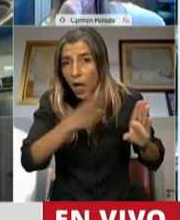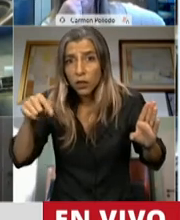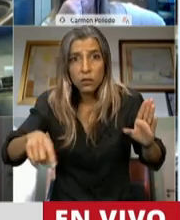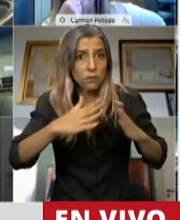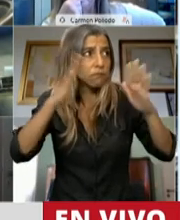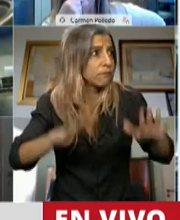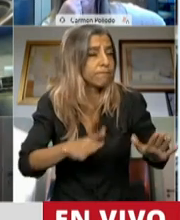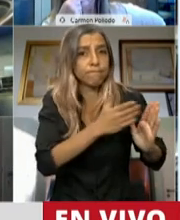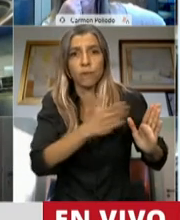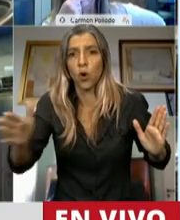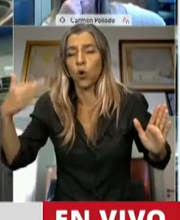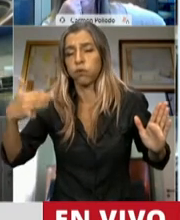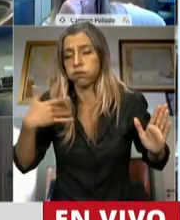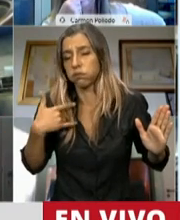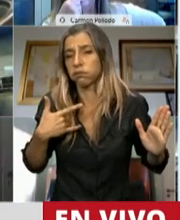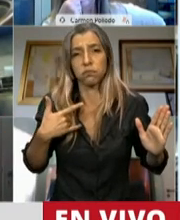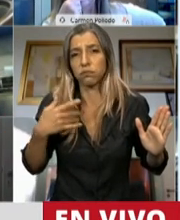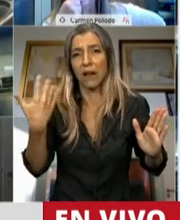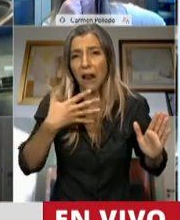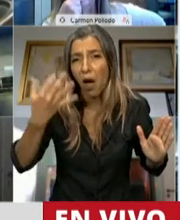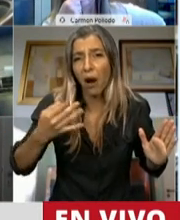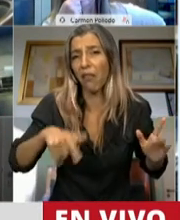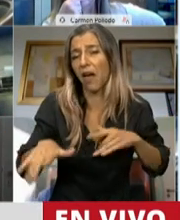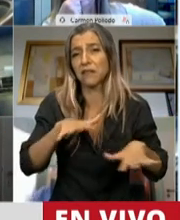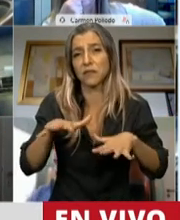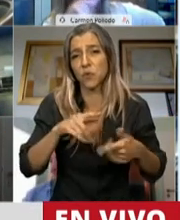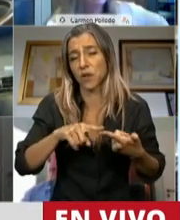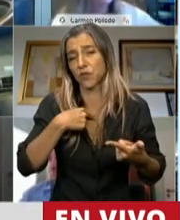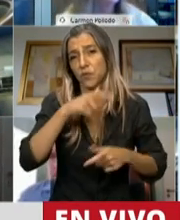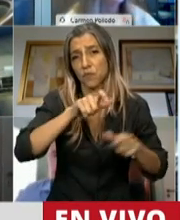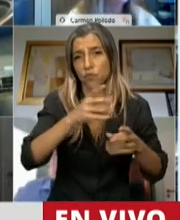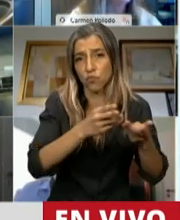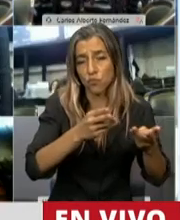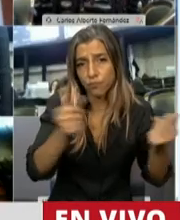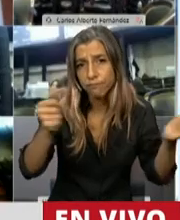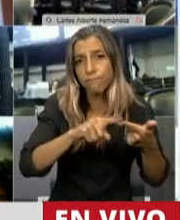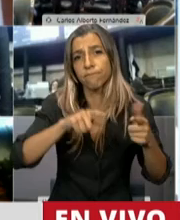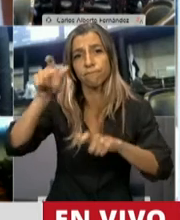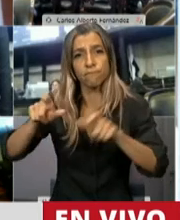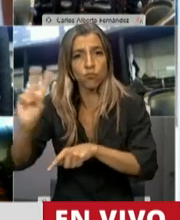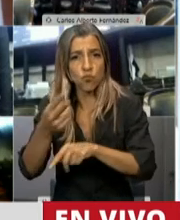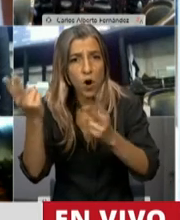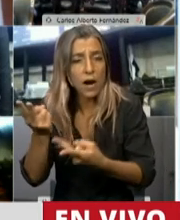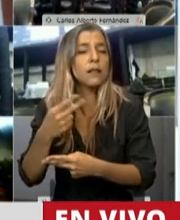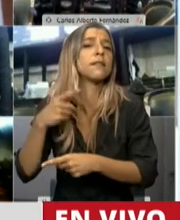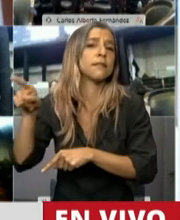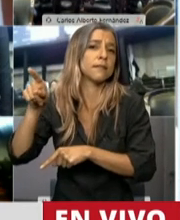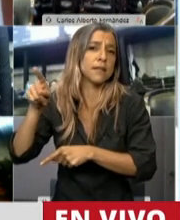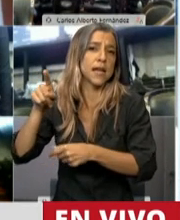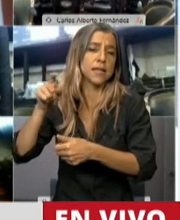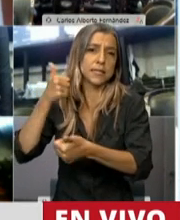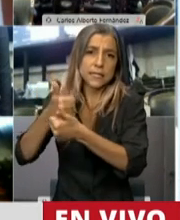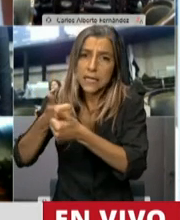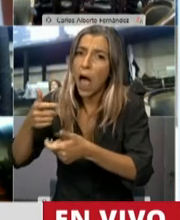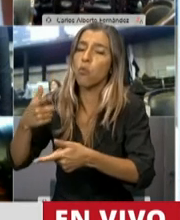han ocurrido muertes, que han ocurrido desapariciones, que han ocurrido abusos. Es importante